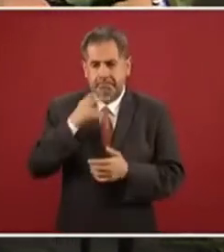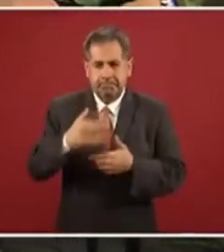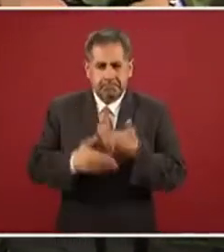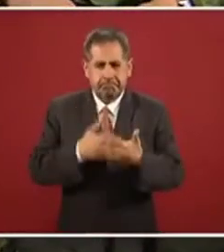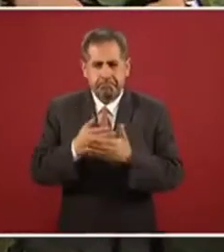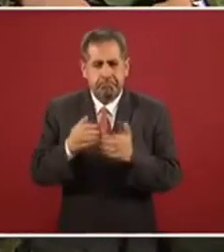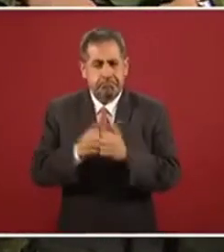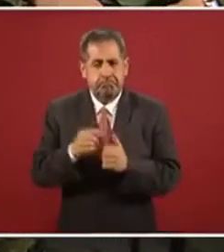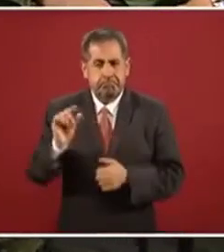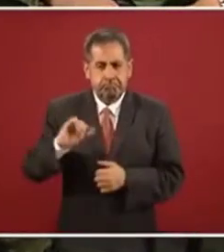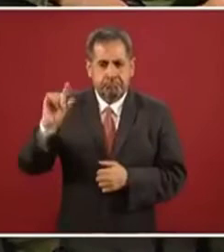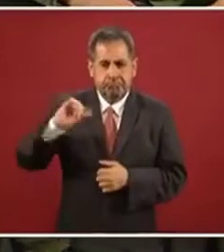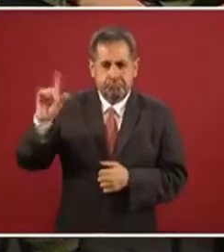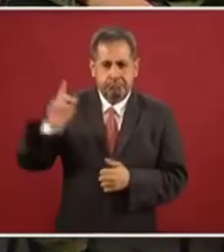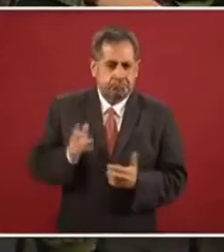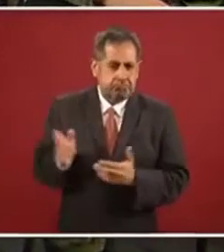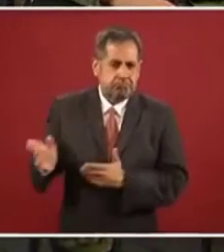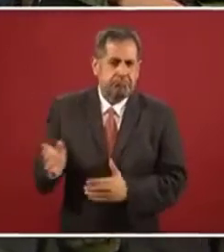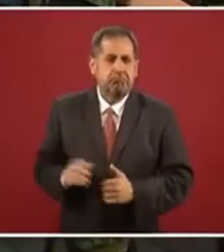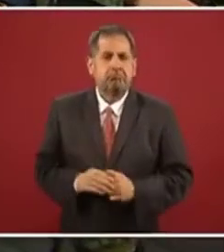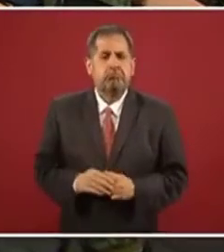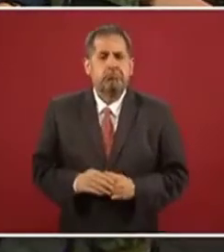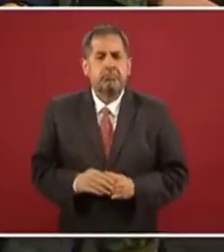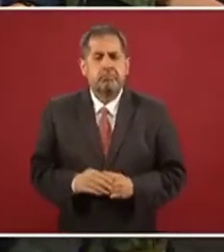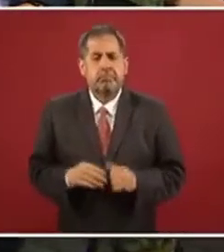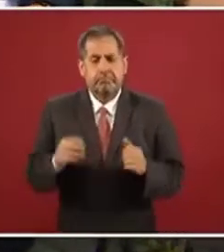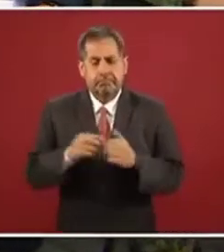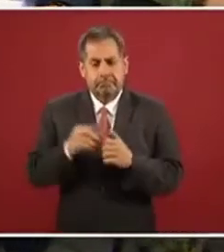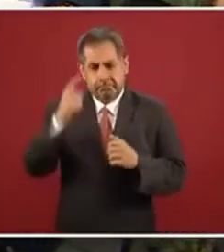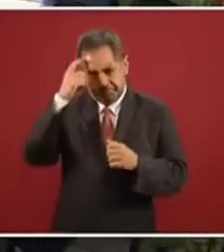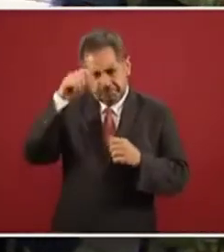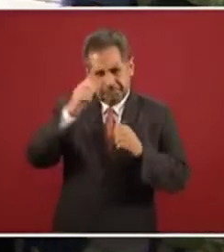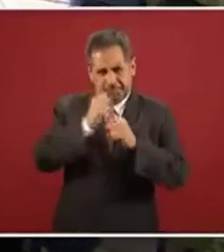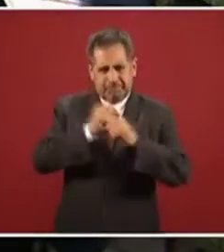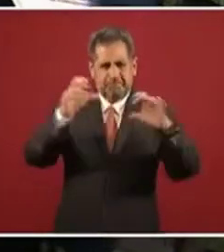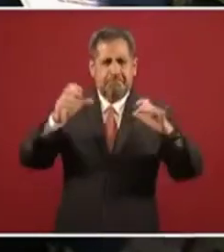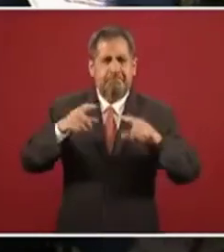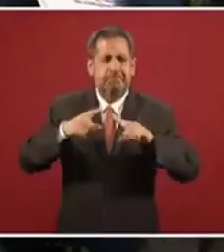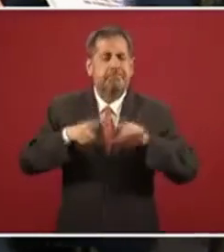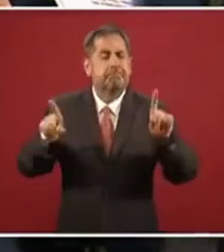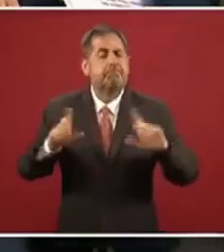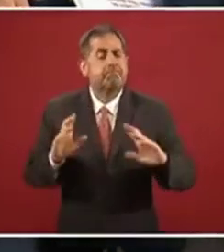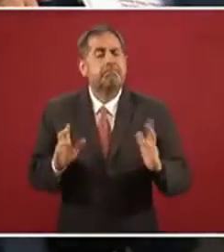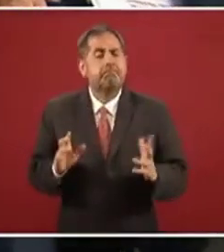mucho profesionalismo, con una visión distinta,